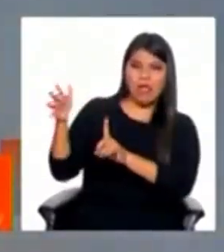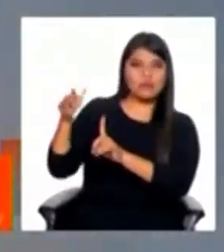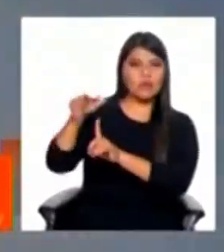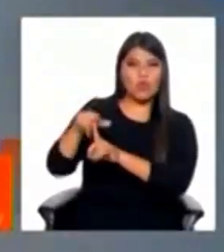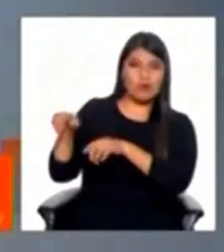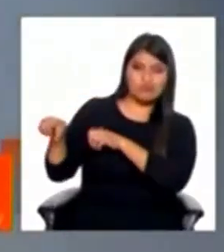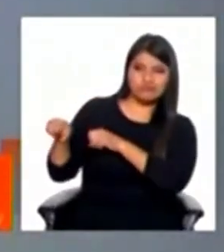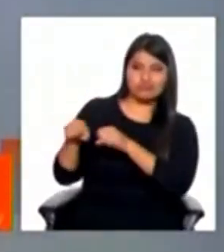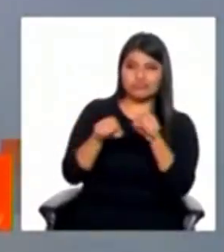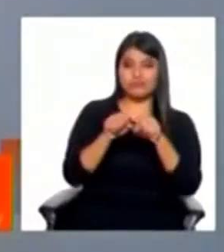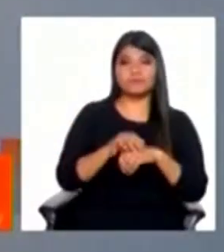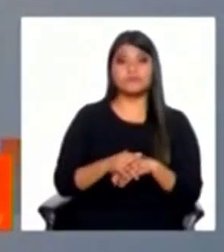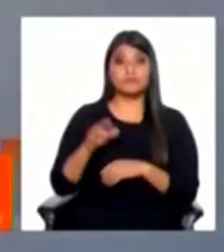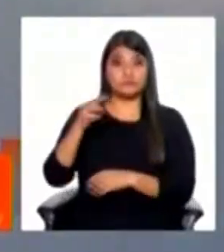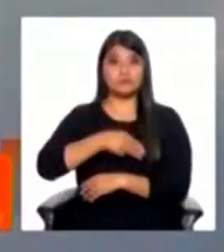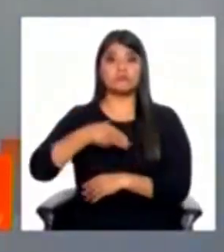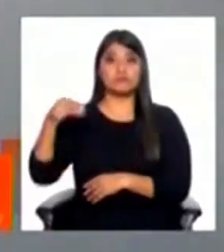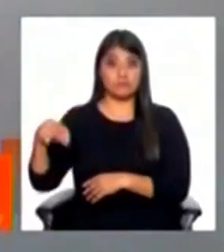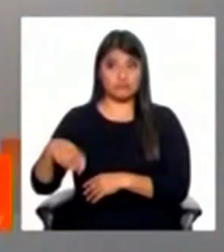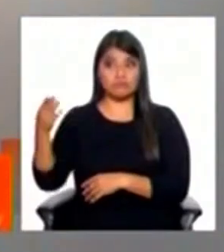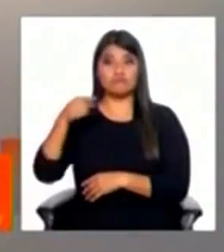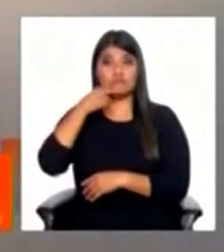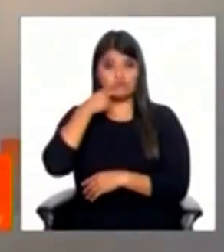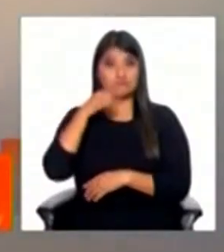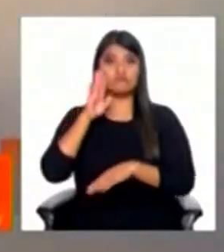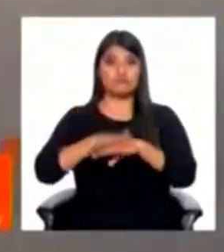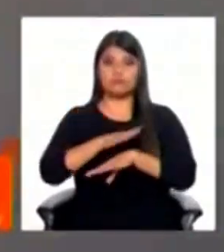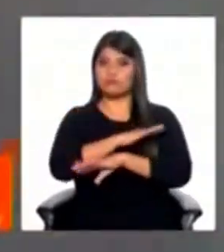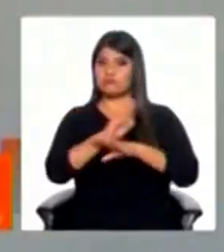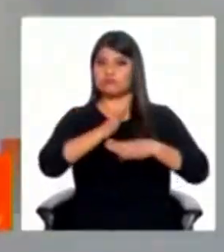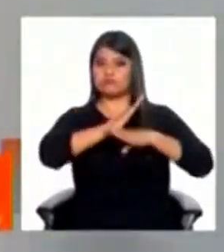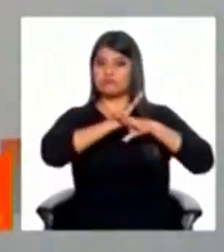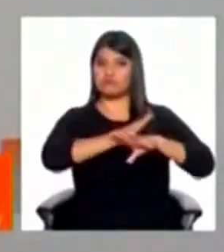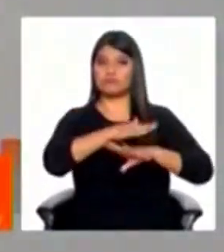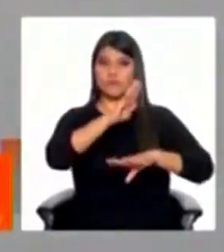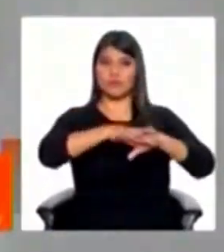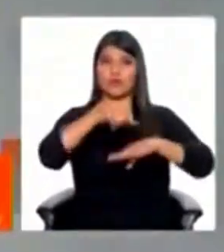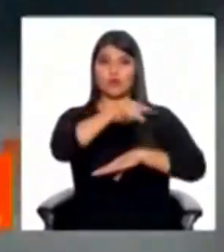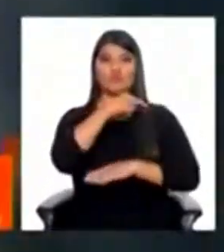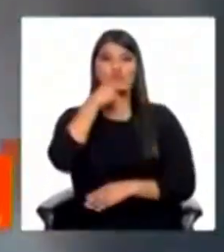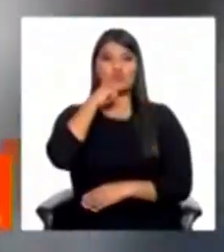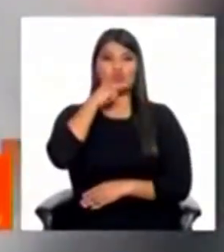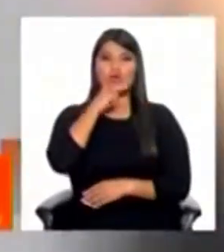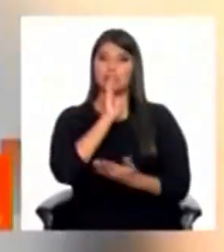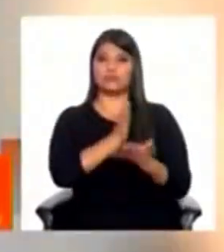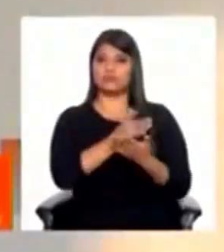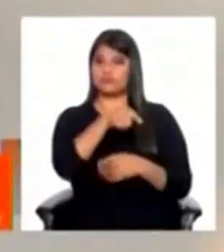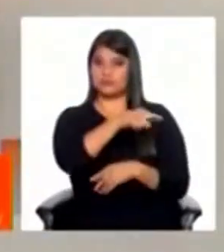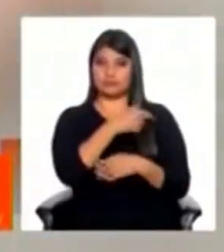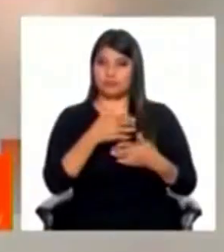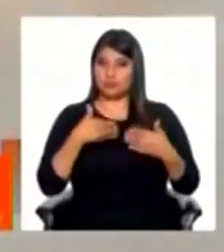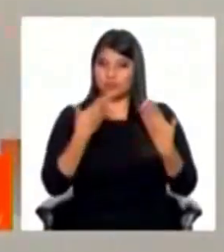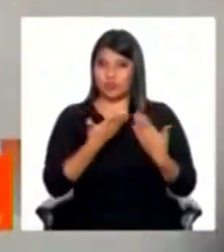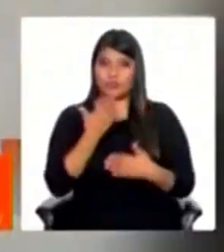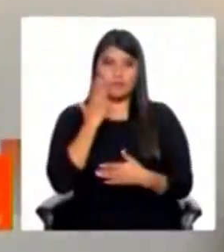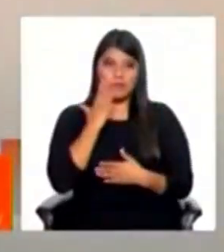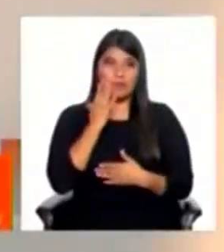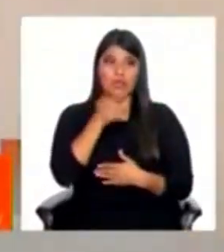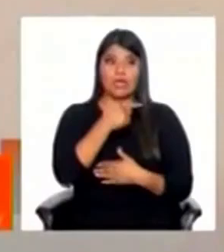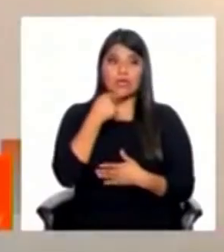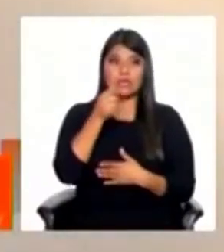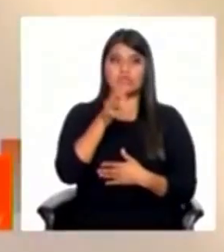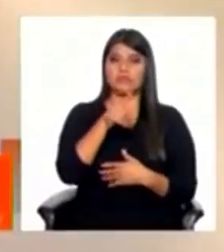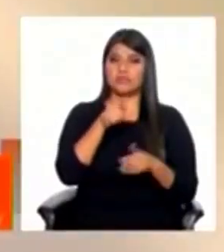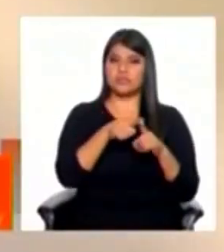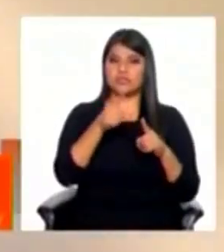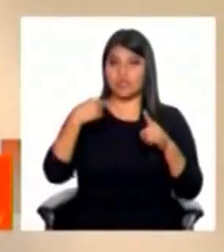angelito. El Ministerio de la Mujer se pronunció sobre el caso y rechazó la violencia ejercida contra la menor, como debe ser, que sería hija de